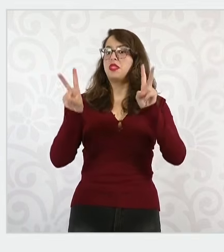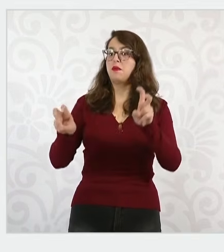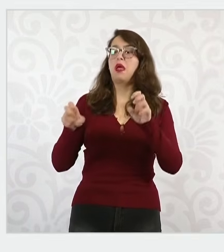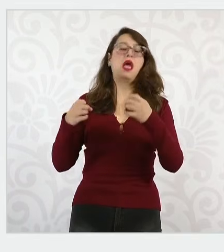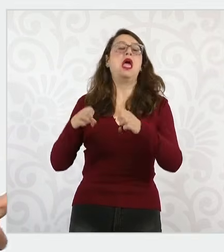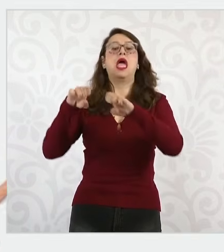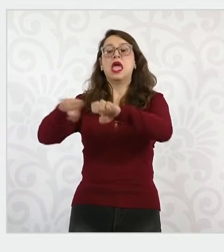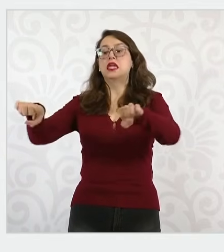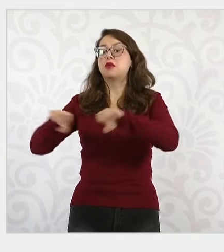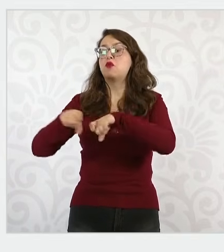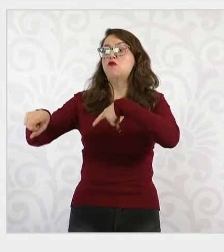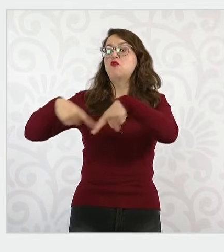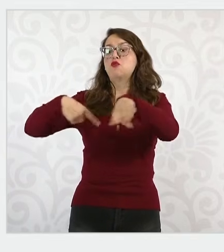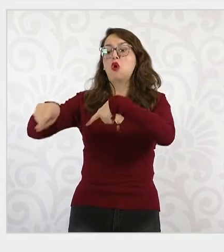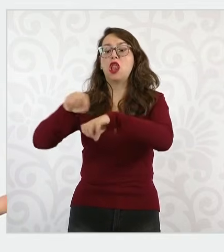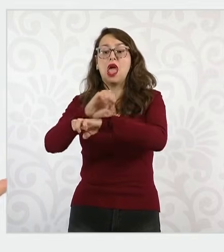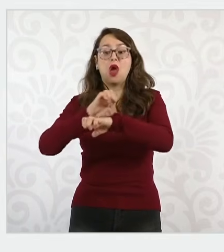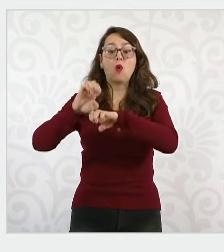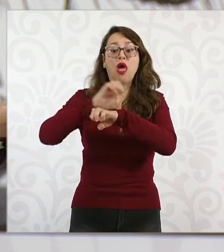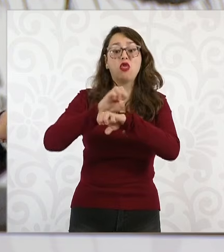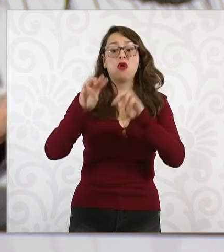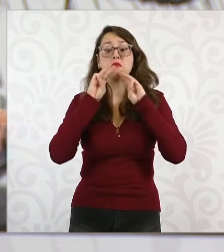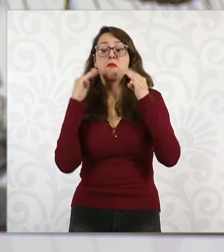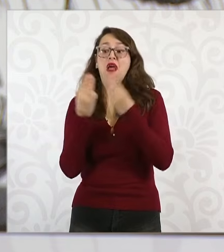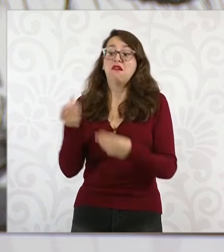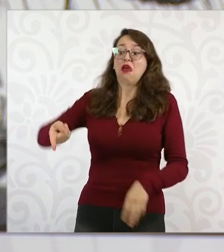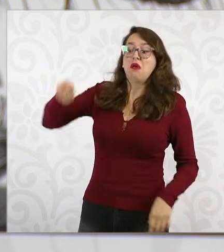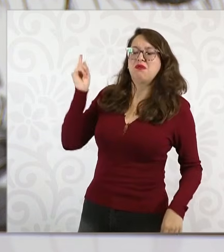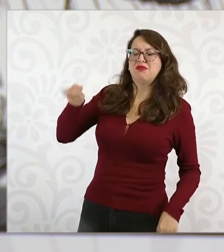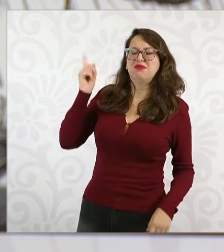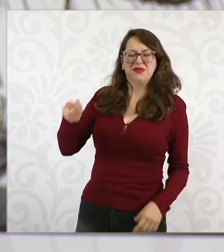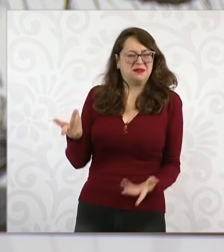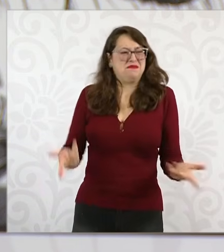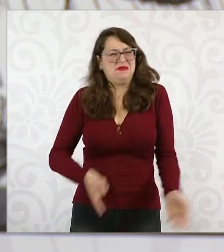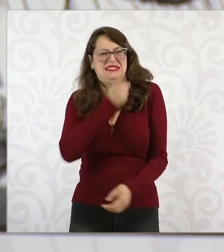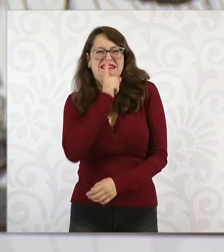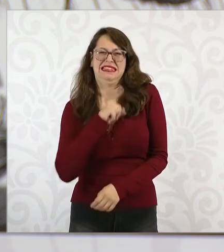pues quiere que le vaya mal a México, ¿no? Es obvio.